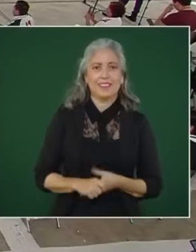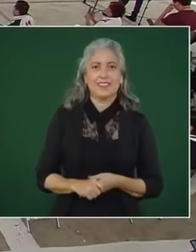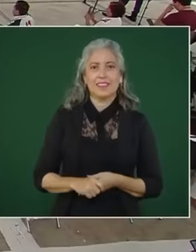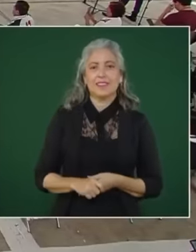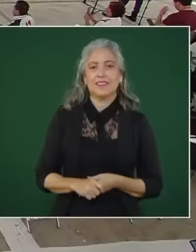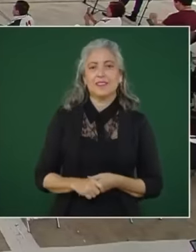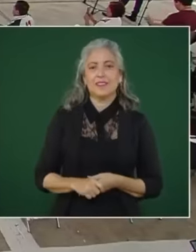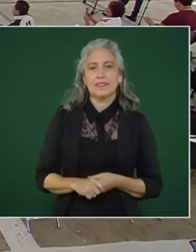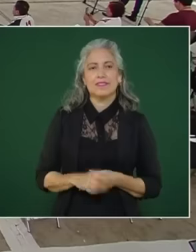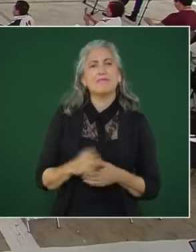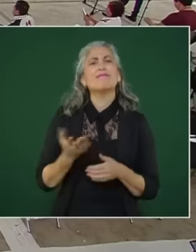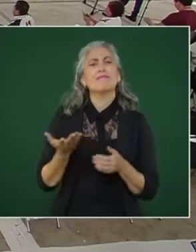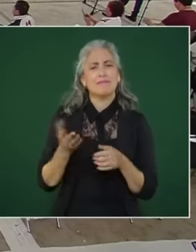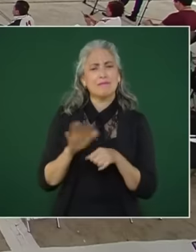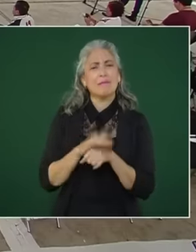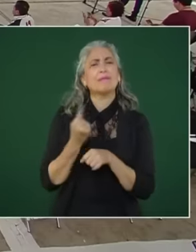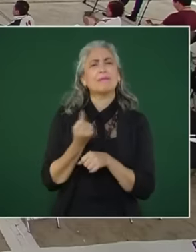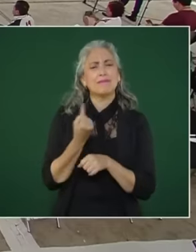Pero ¿por qué